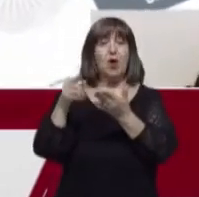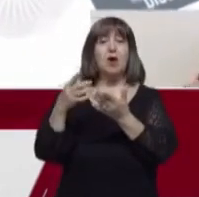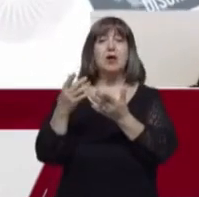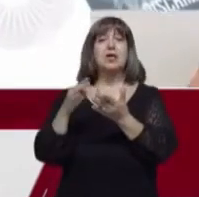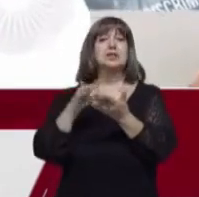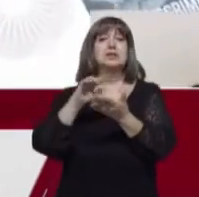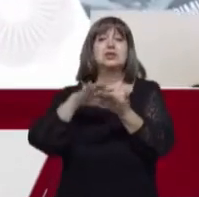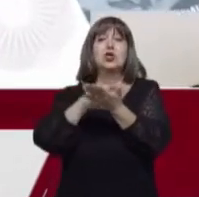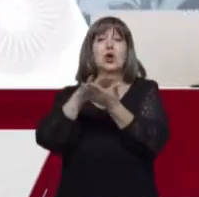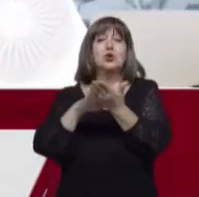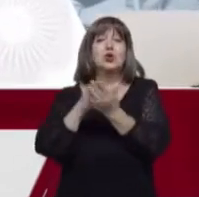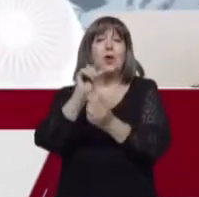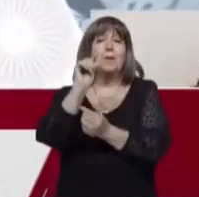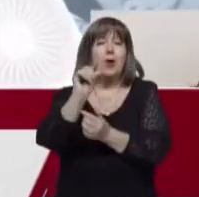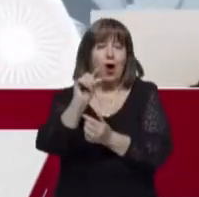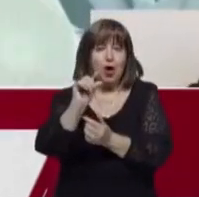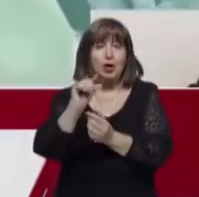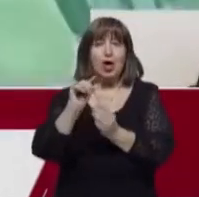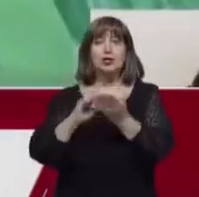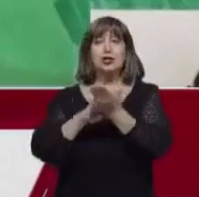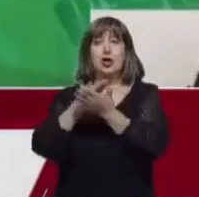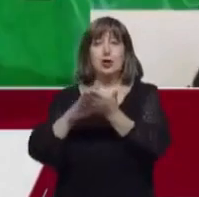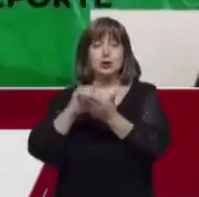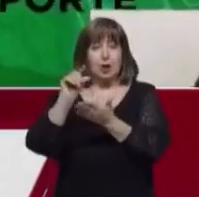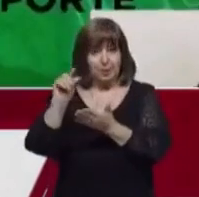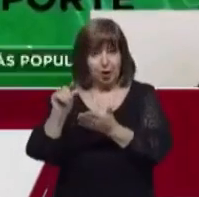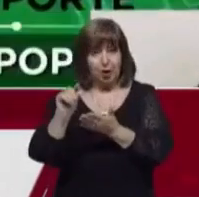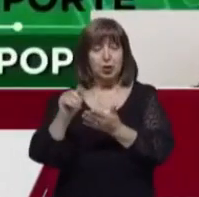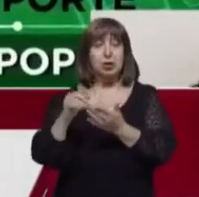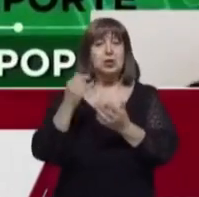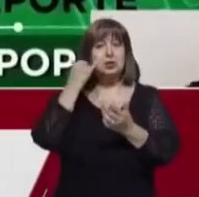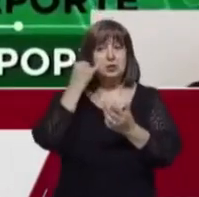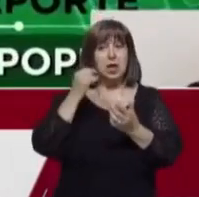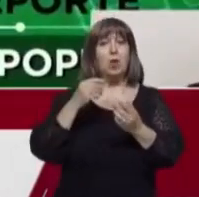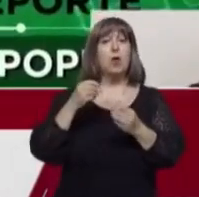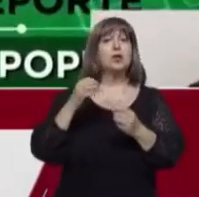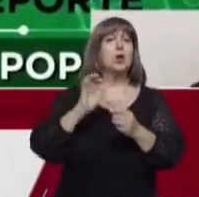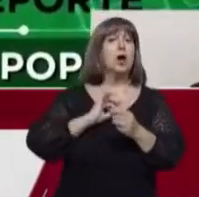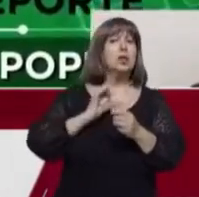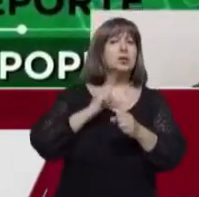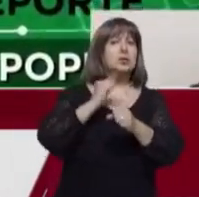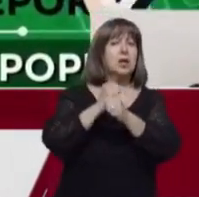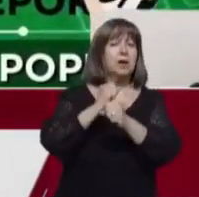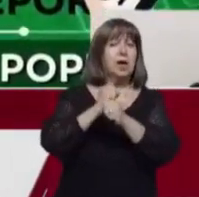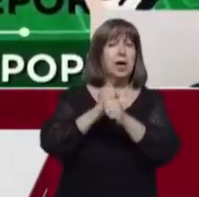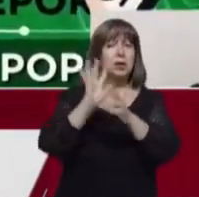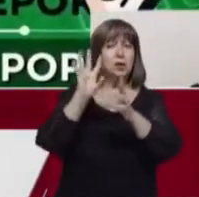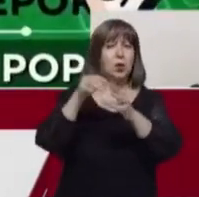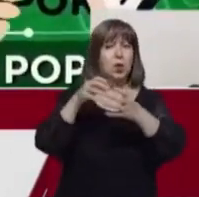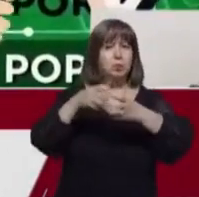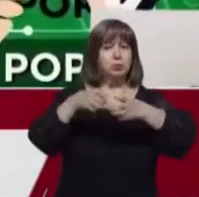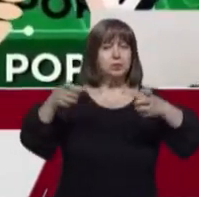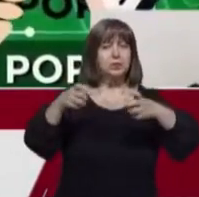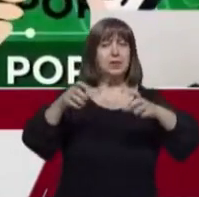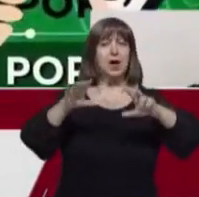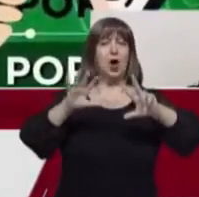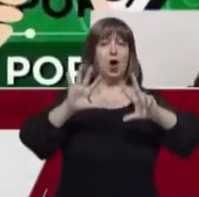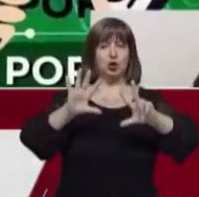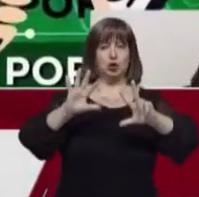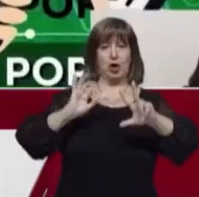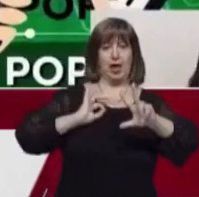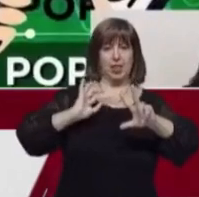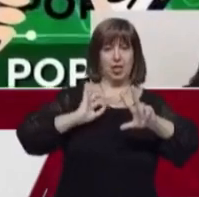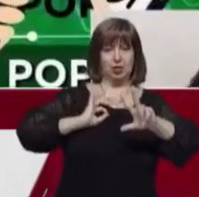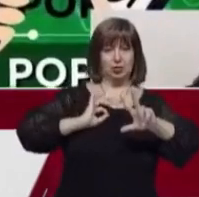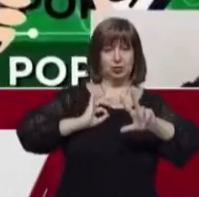muy pocas cosas ha resuelto en estos 8 años, para ser más concreta, es una pérdida significativa para